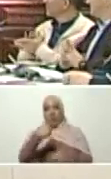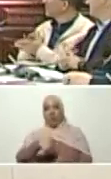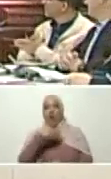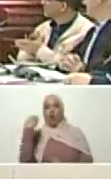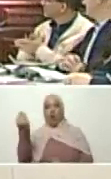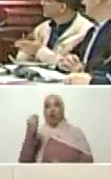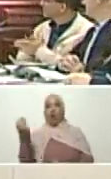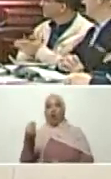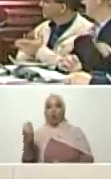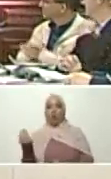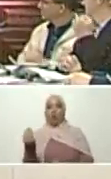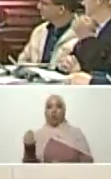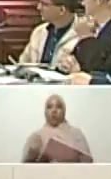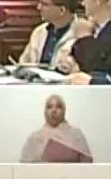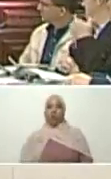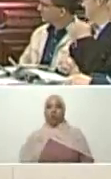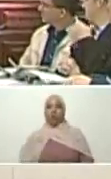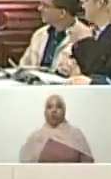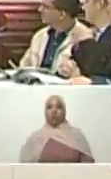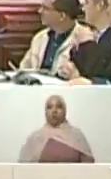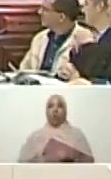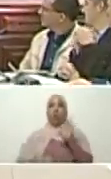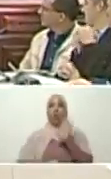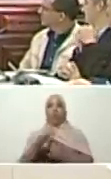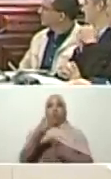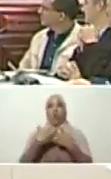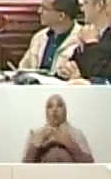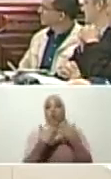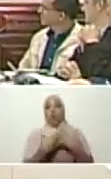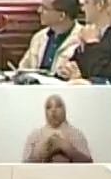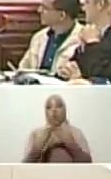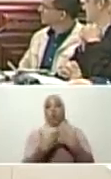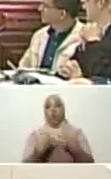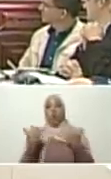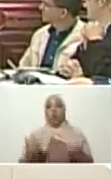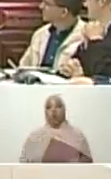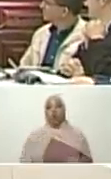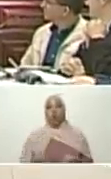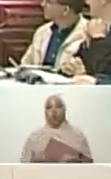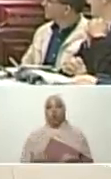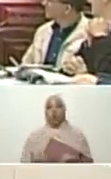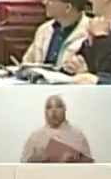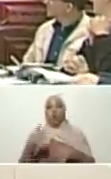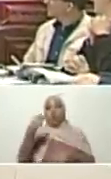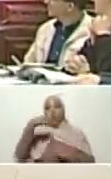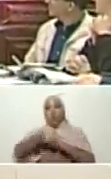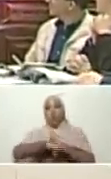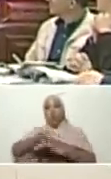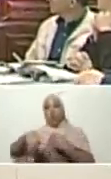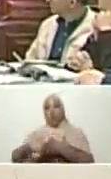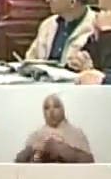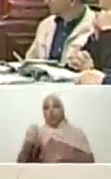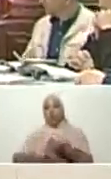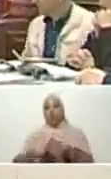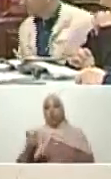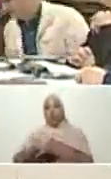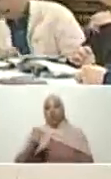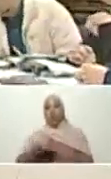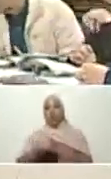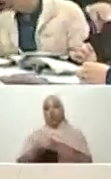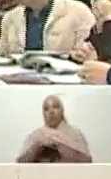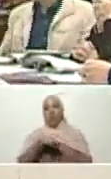mira. Para que ustedes lo difundan, lo estudien. Ahí está la esencia. Y en la esencia está todo lo que hemos hecho. Sigue hablando,